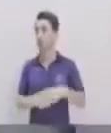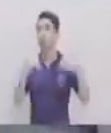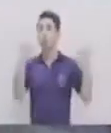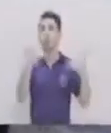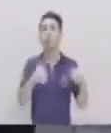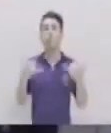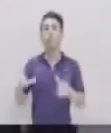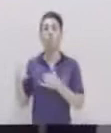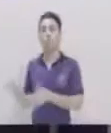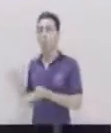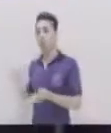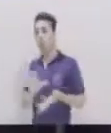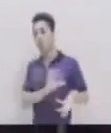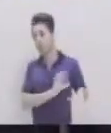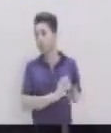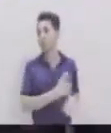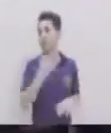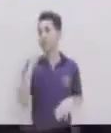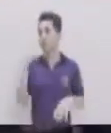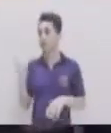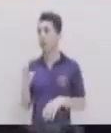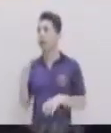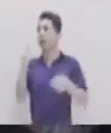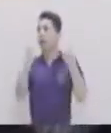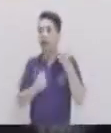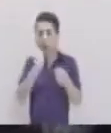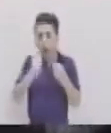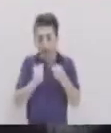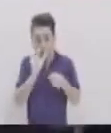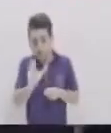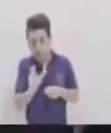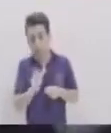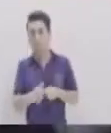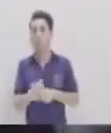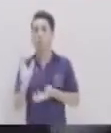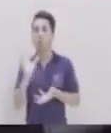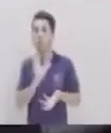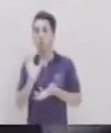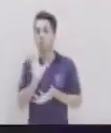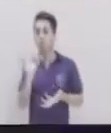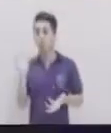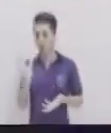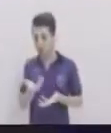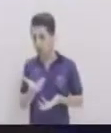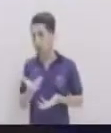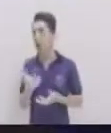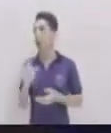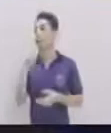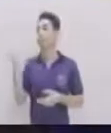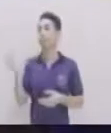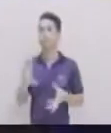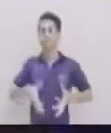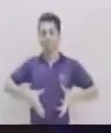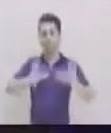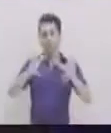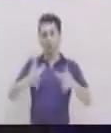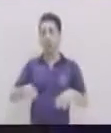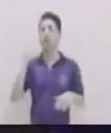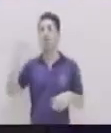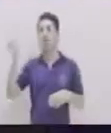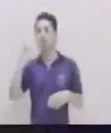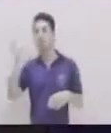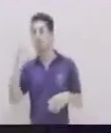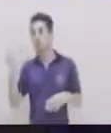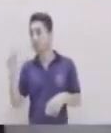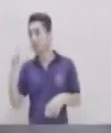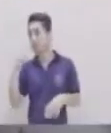¿sí? Los juguetes, que sería carrito, pelota, muñeca, peluche y un chinchín. Y la cantidad que corresponde a